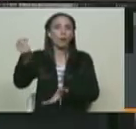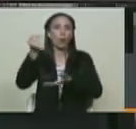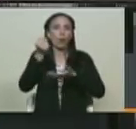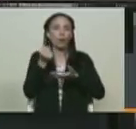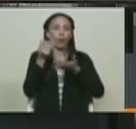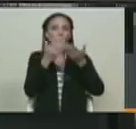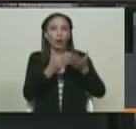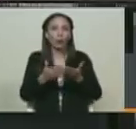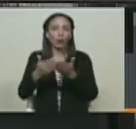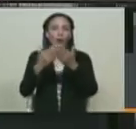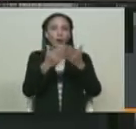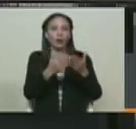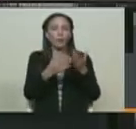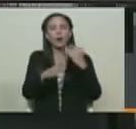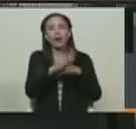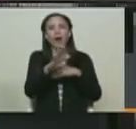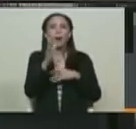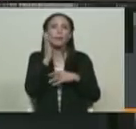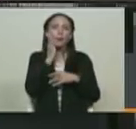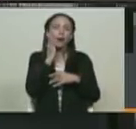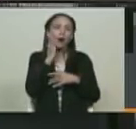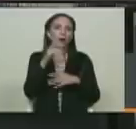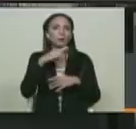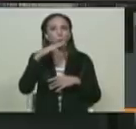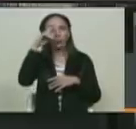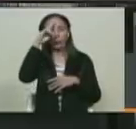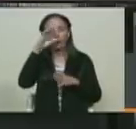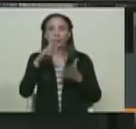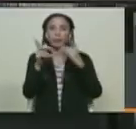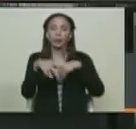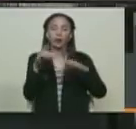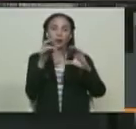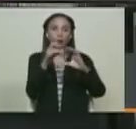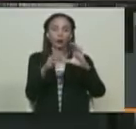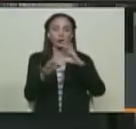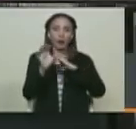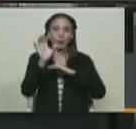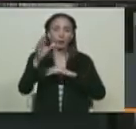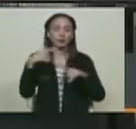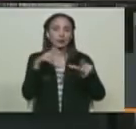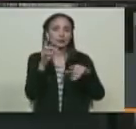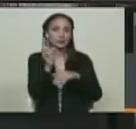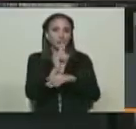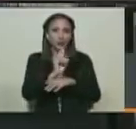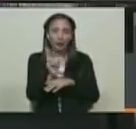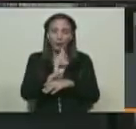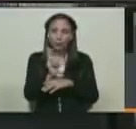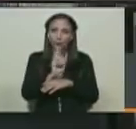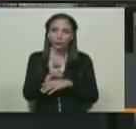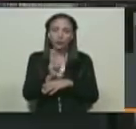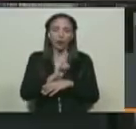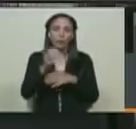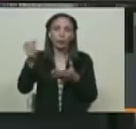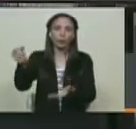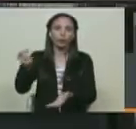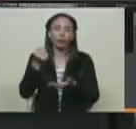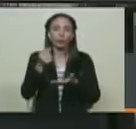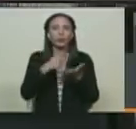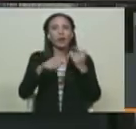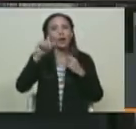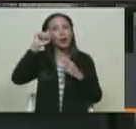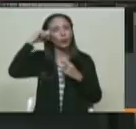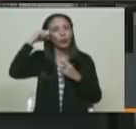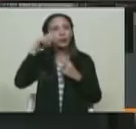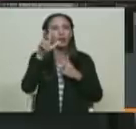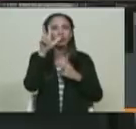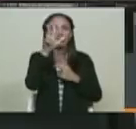las jefas de familia, y distribuimos por carné de la patria, vía directa a la cuenta de la persona, 3 millones de